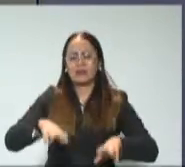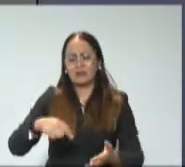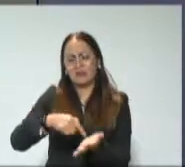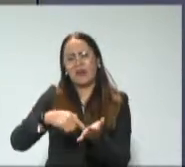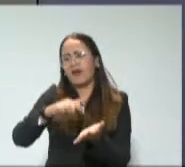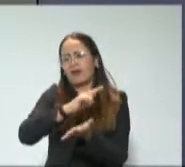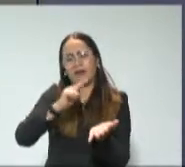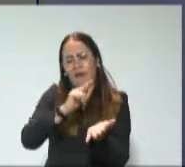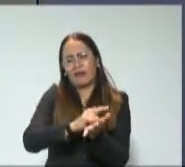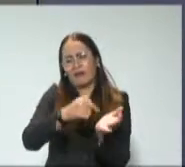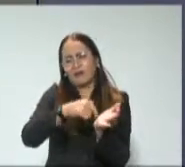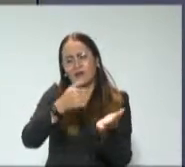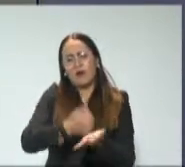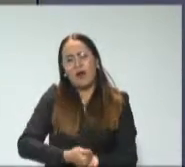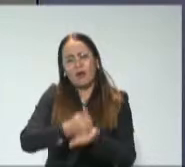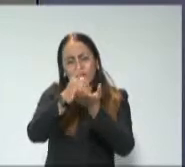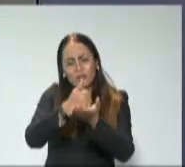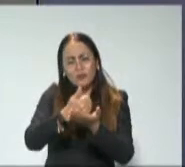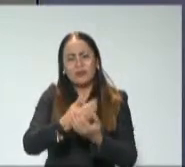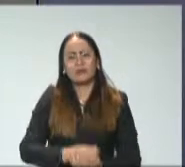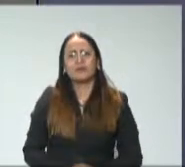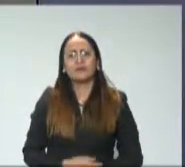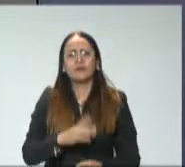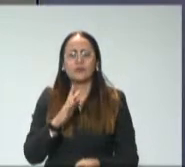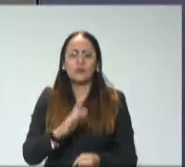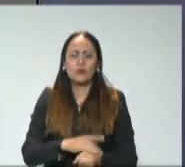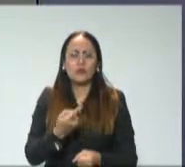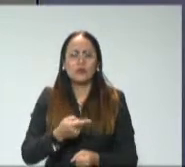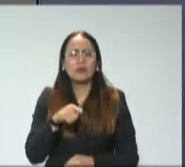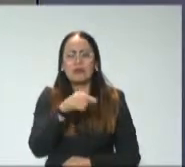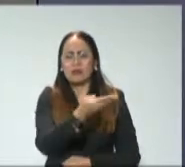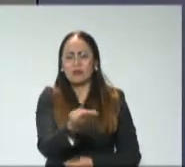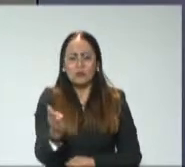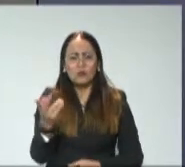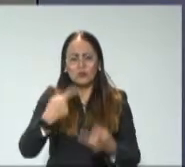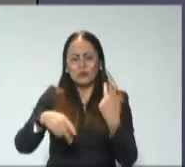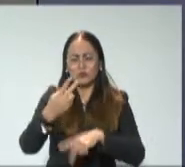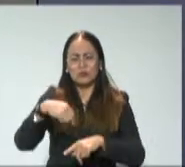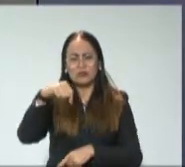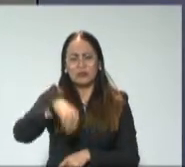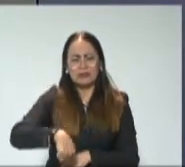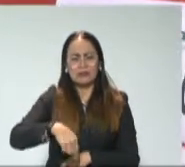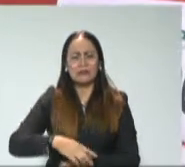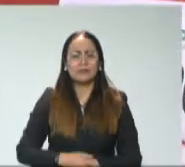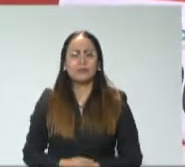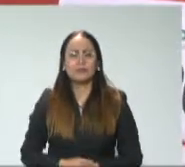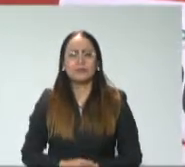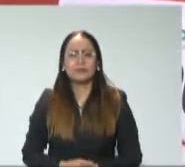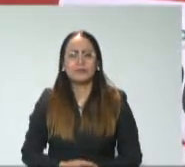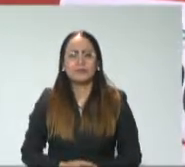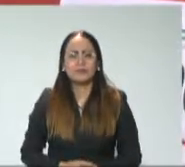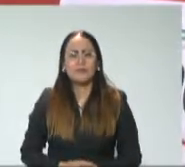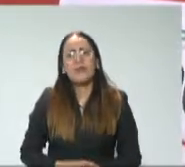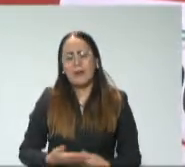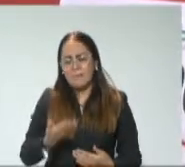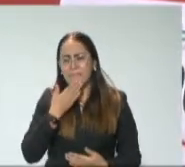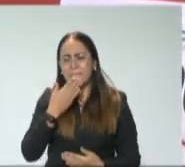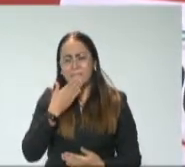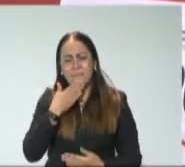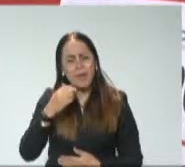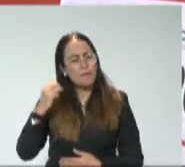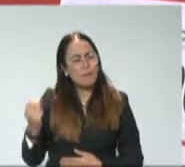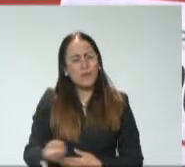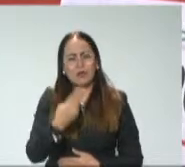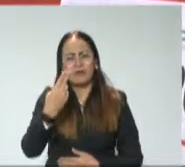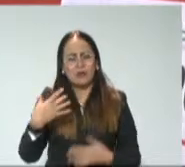vaya que sirve mucho porque es muy grata cuando se trata de personalidades como ustedes que amablemente dispensan a uno gentilezas que no dejan nunca de